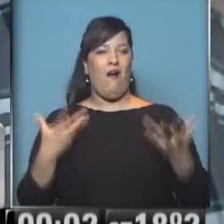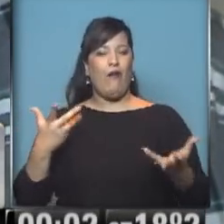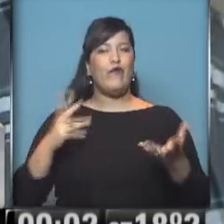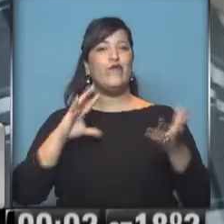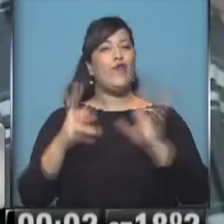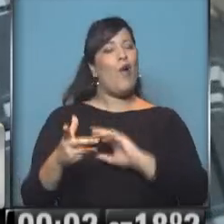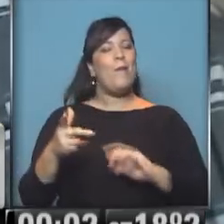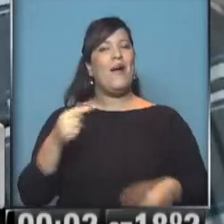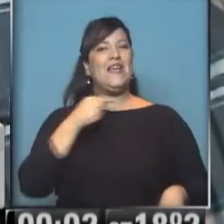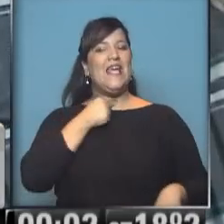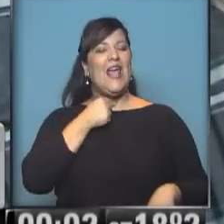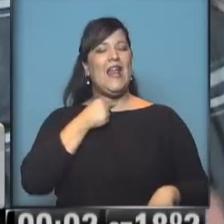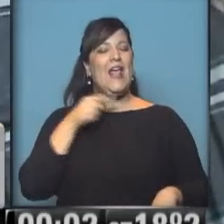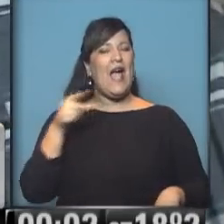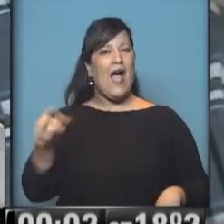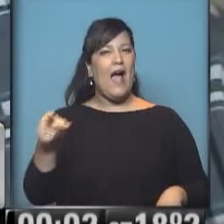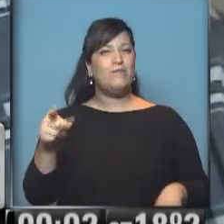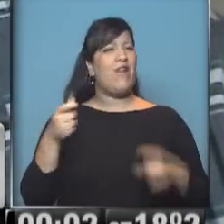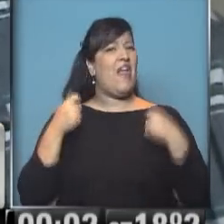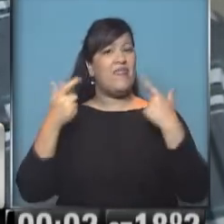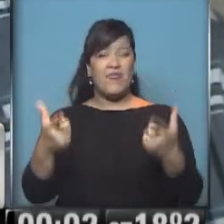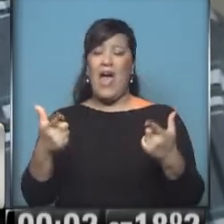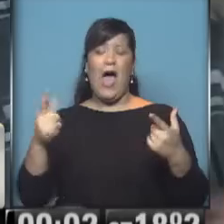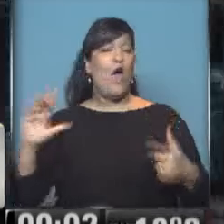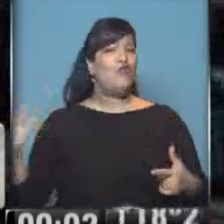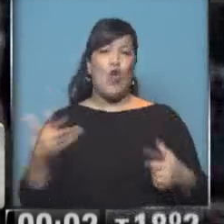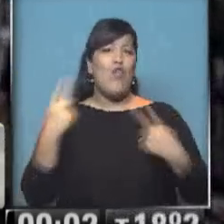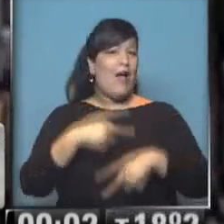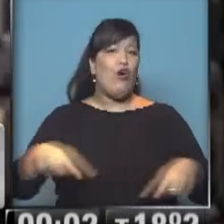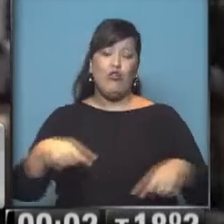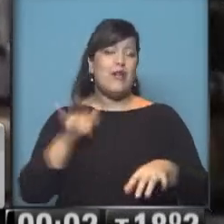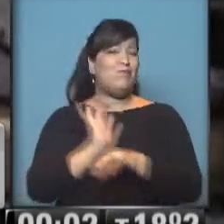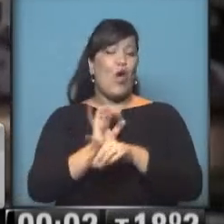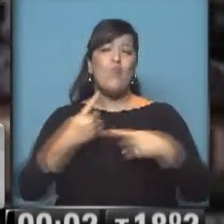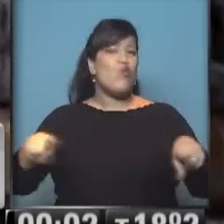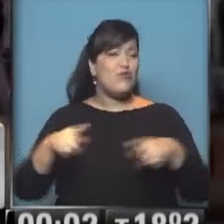de tratar de dar todo lo que vos podías dar como músico,